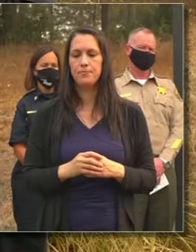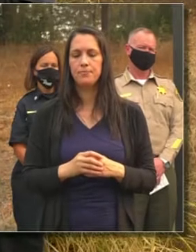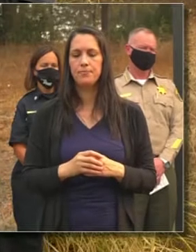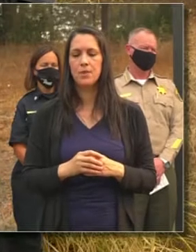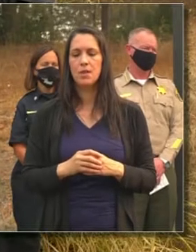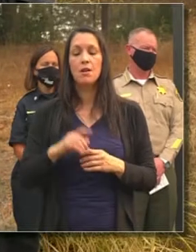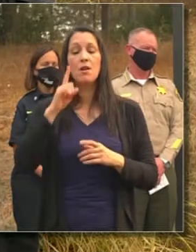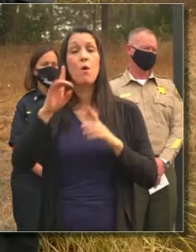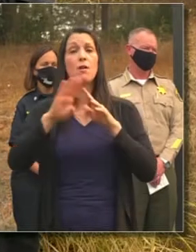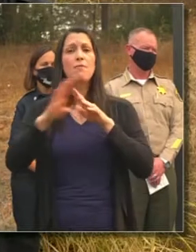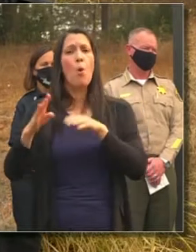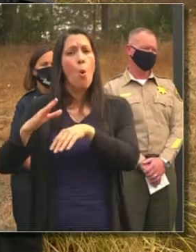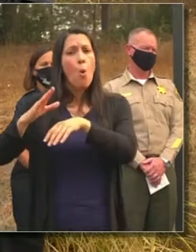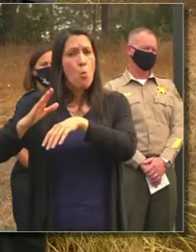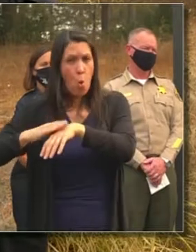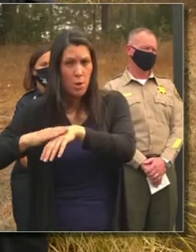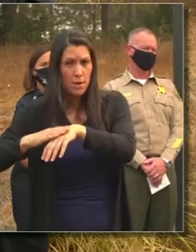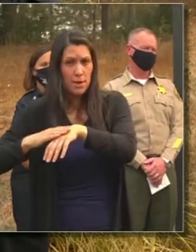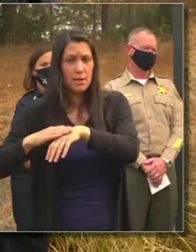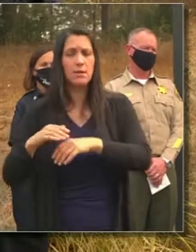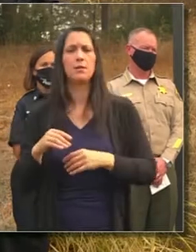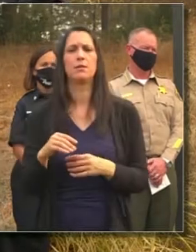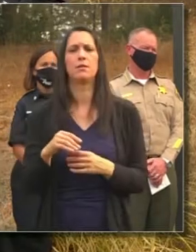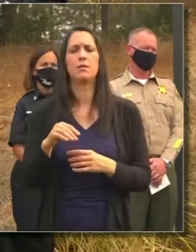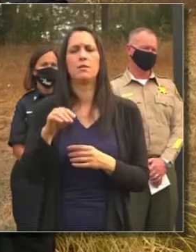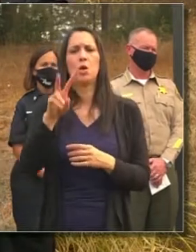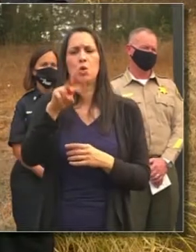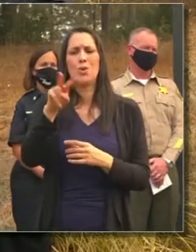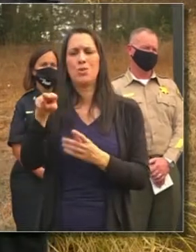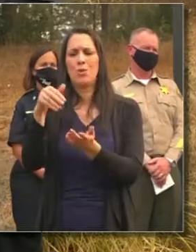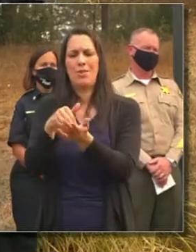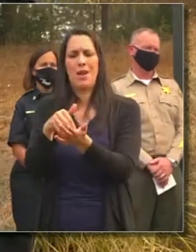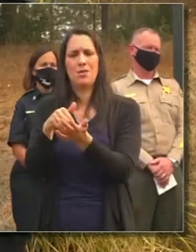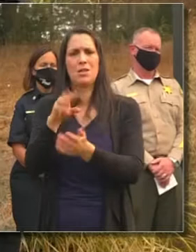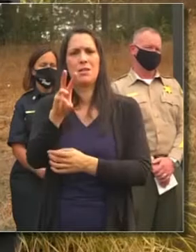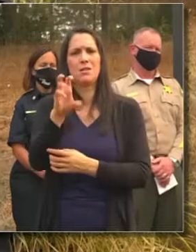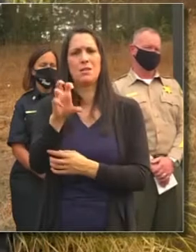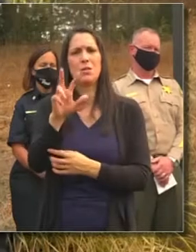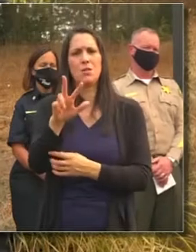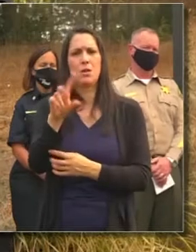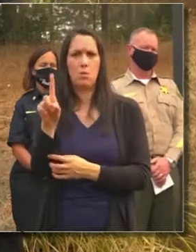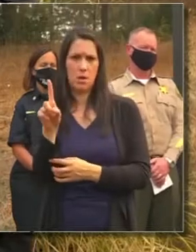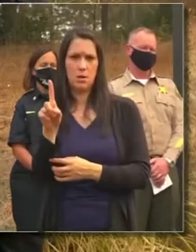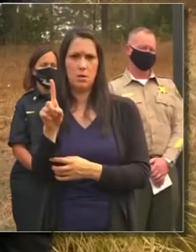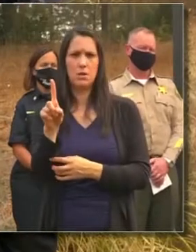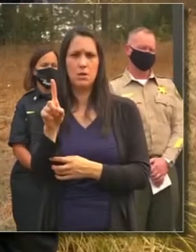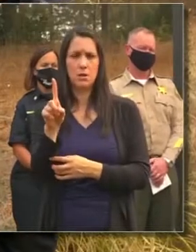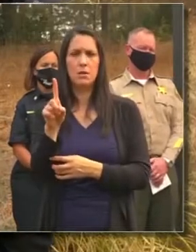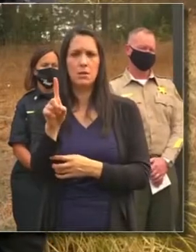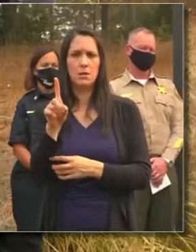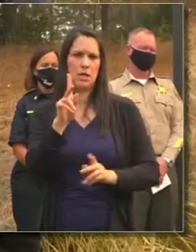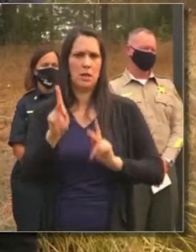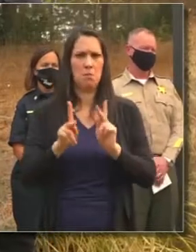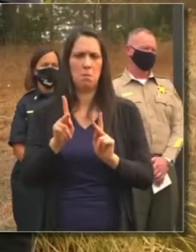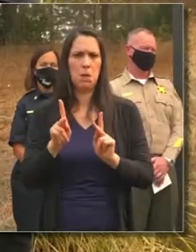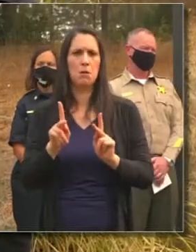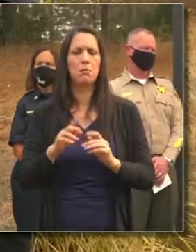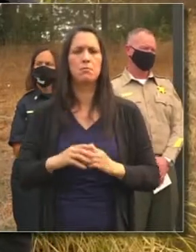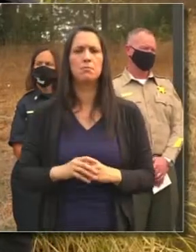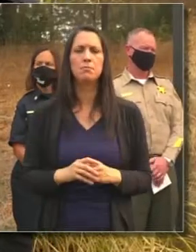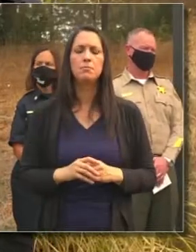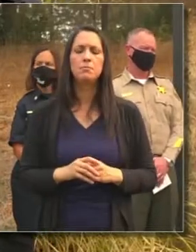y miembros de la comunidad bajo estas órdenes de evacuación son 222 mil 631 miembros de nuestra